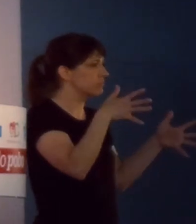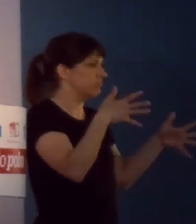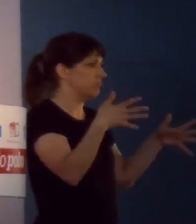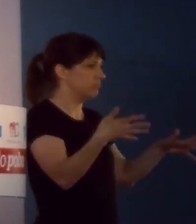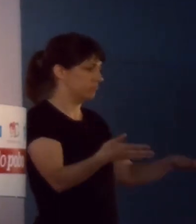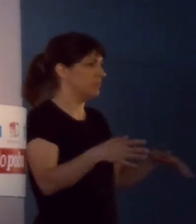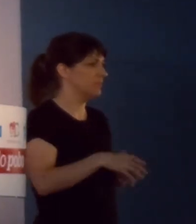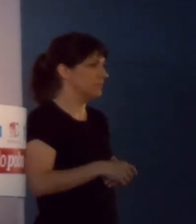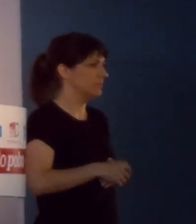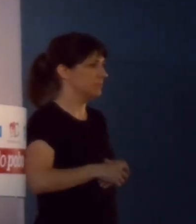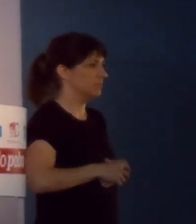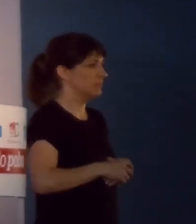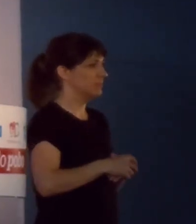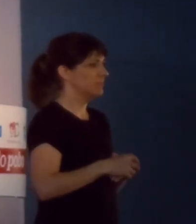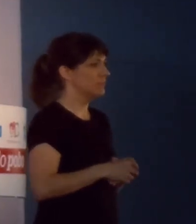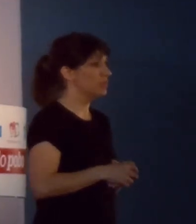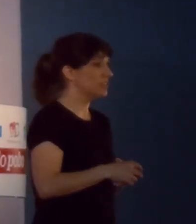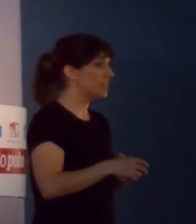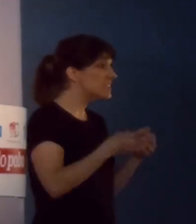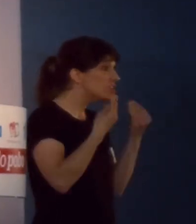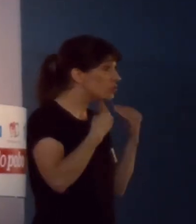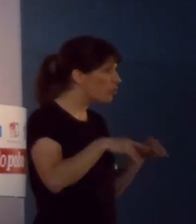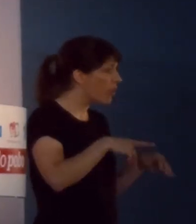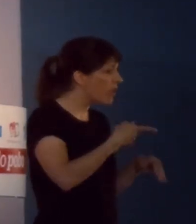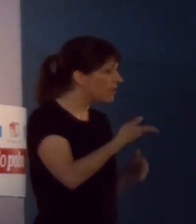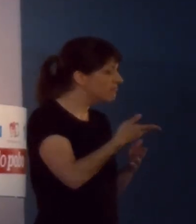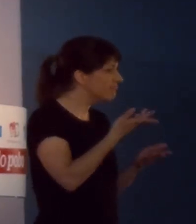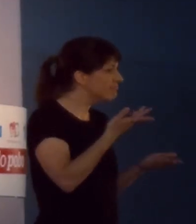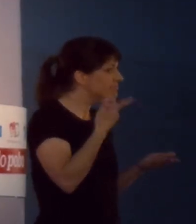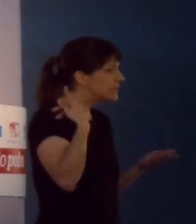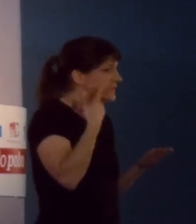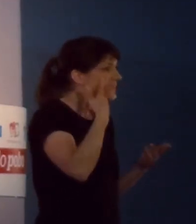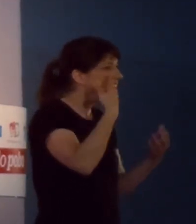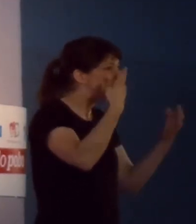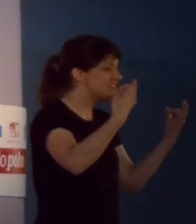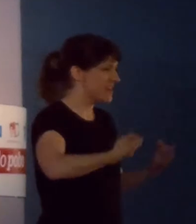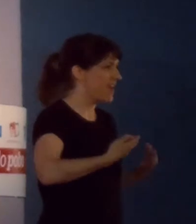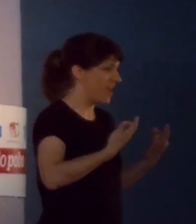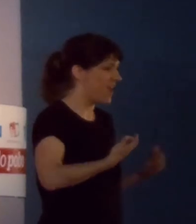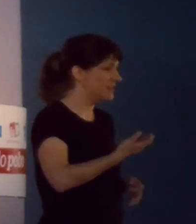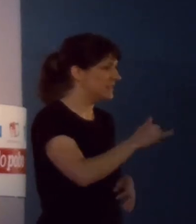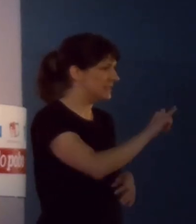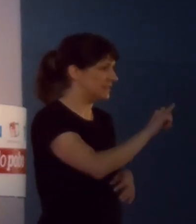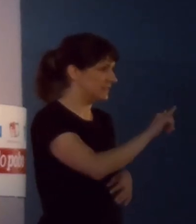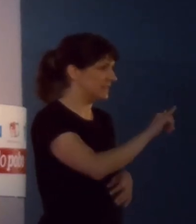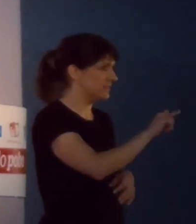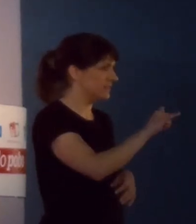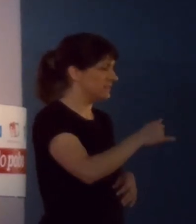Esa historia, esa Europa sí que é real, e esa Europa sí que existía